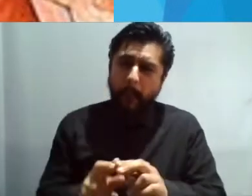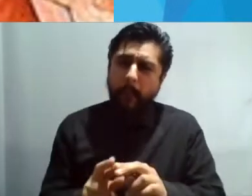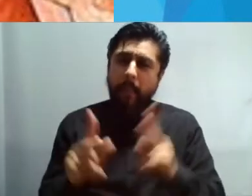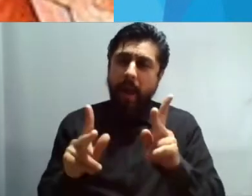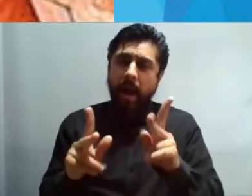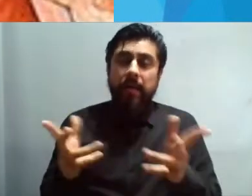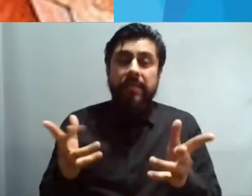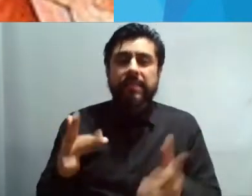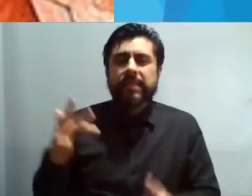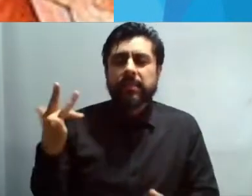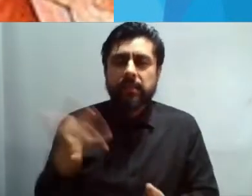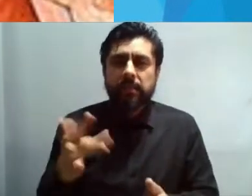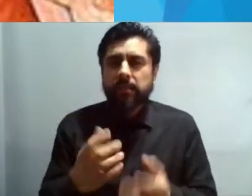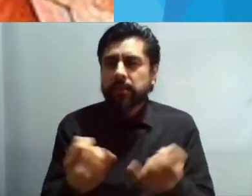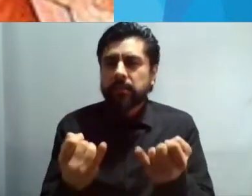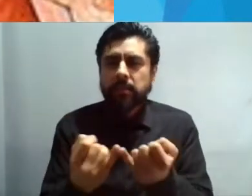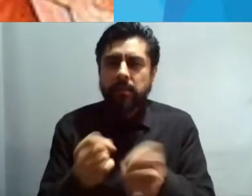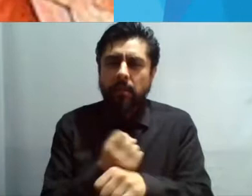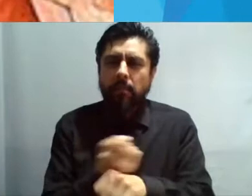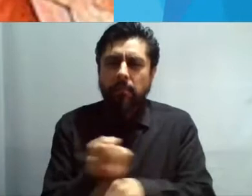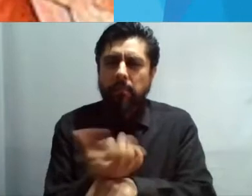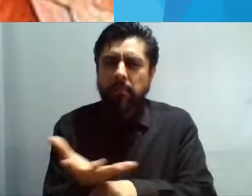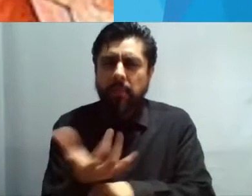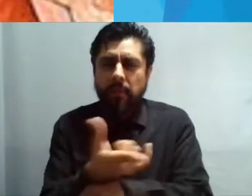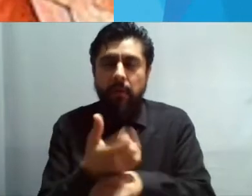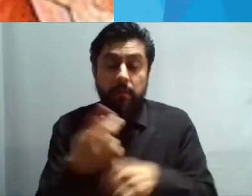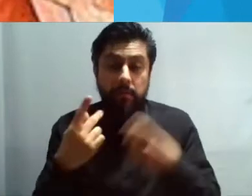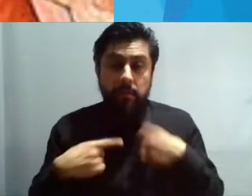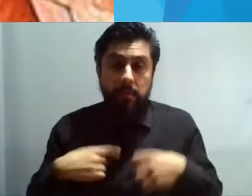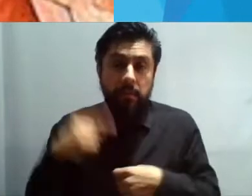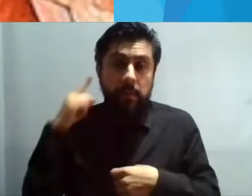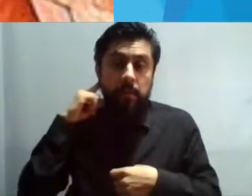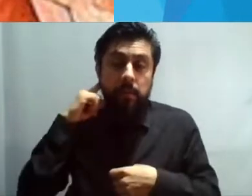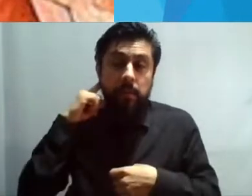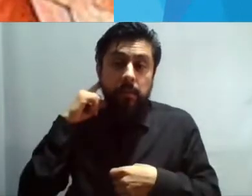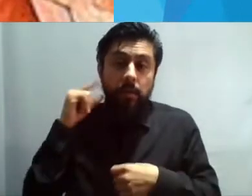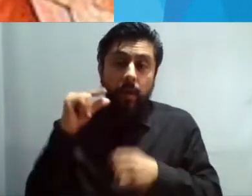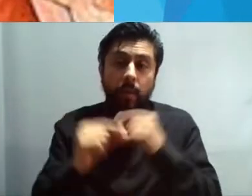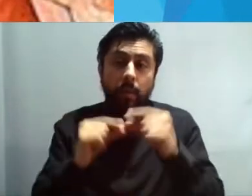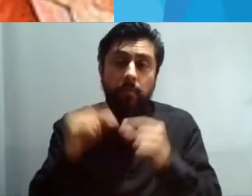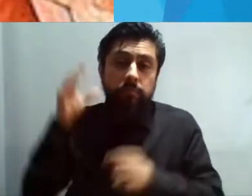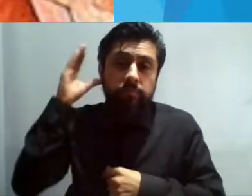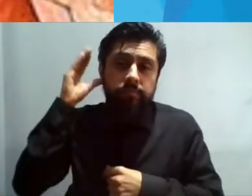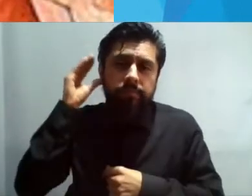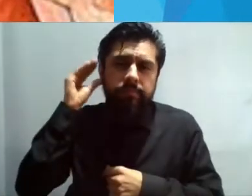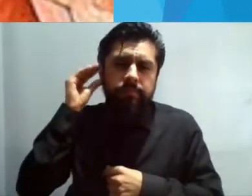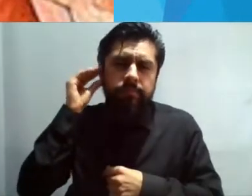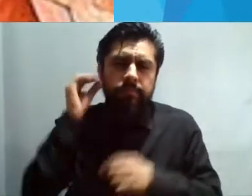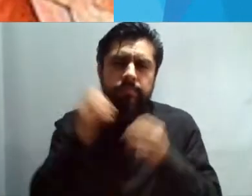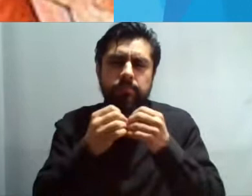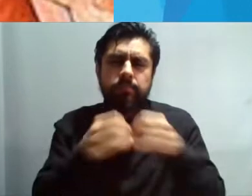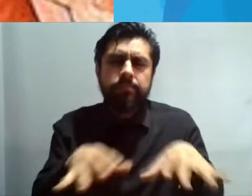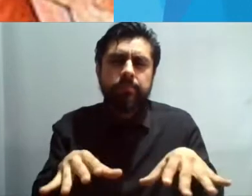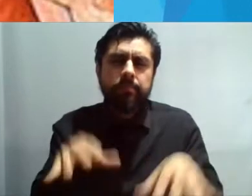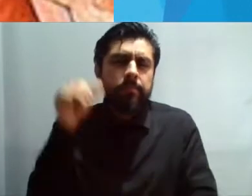el sangrado, la persona va a perder la audición de forma parcial. Va a bajar la audición y esto en muchos